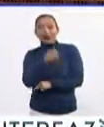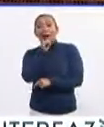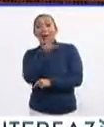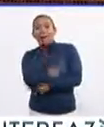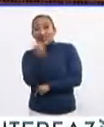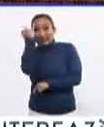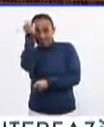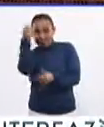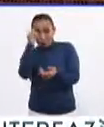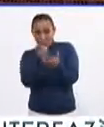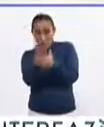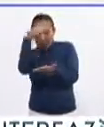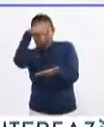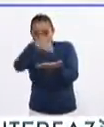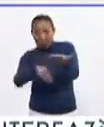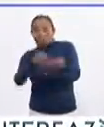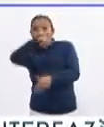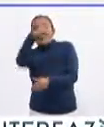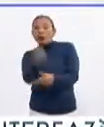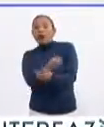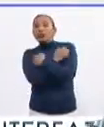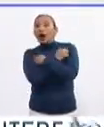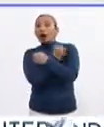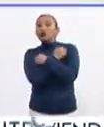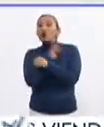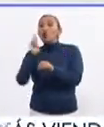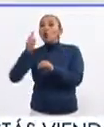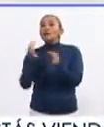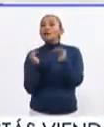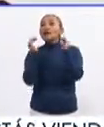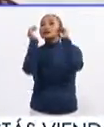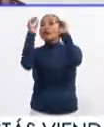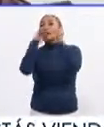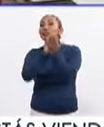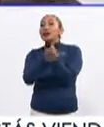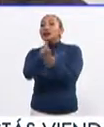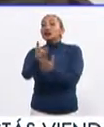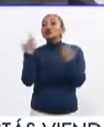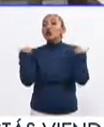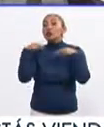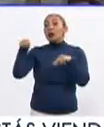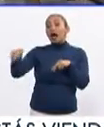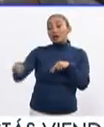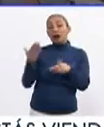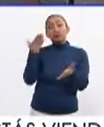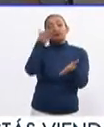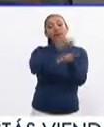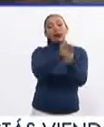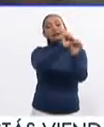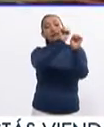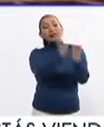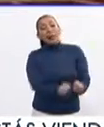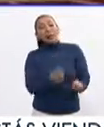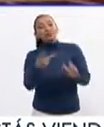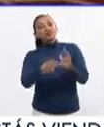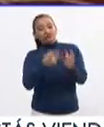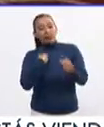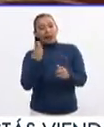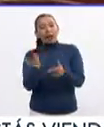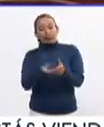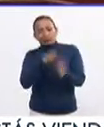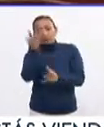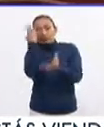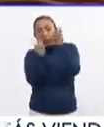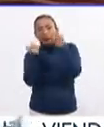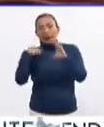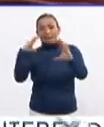la iniciativa establece la obligatoriedad de la educación superior y el derecho de los docentes a acceder a un sistema permanente de